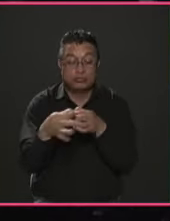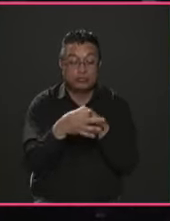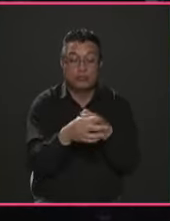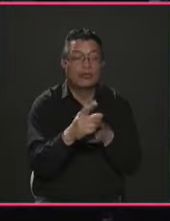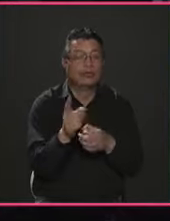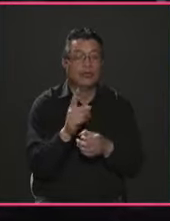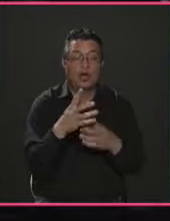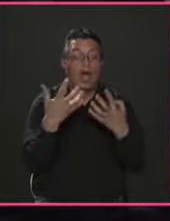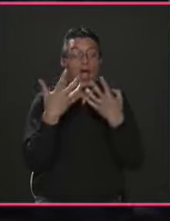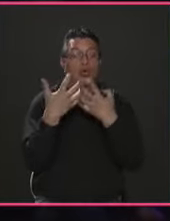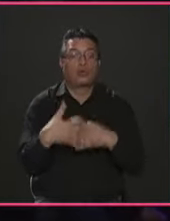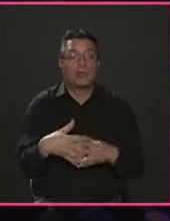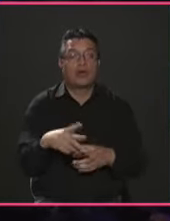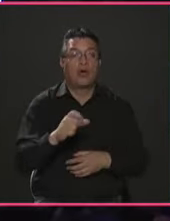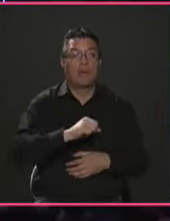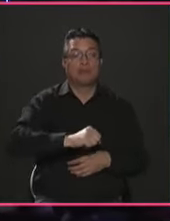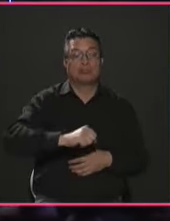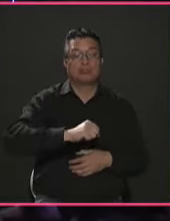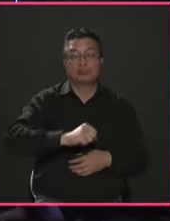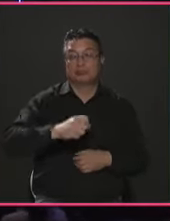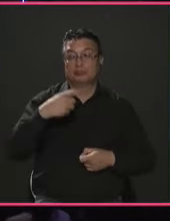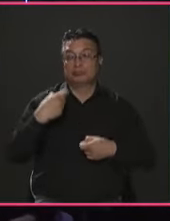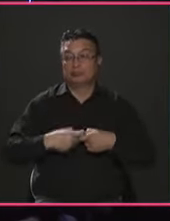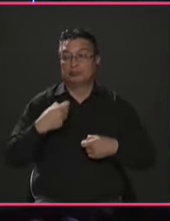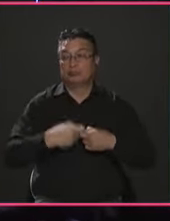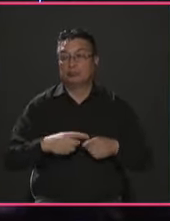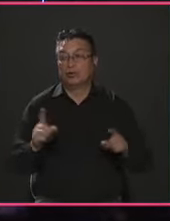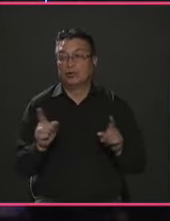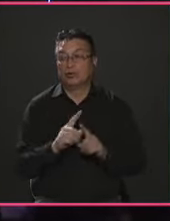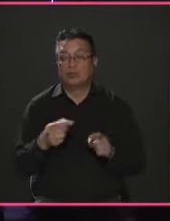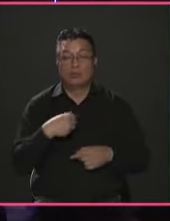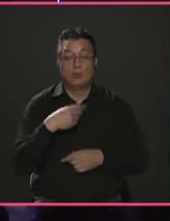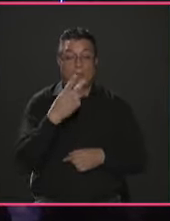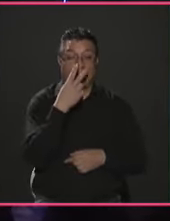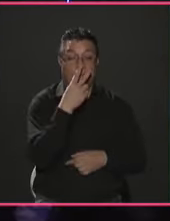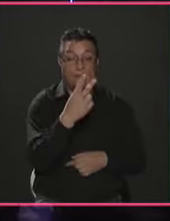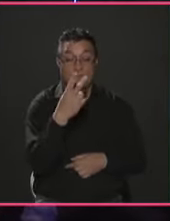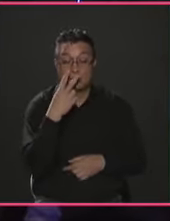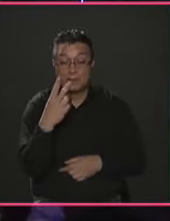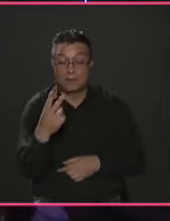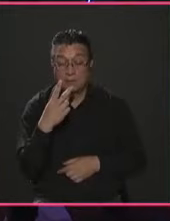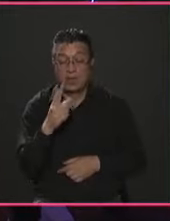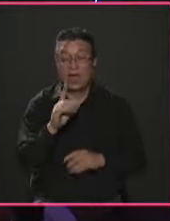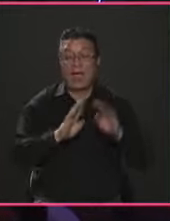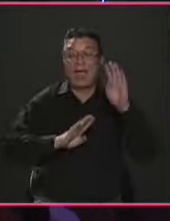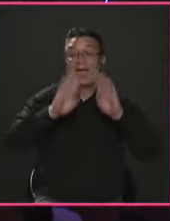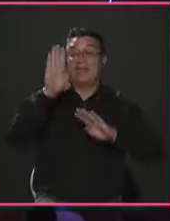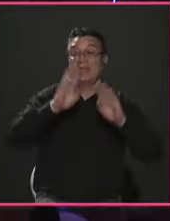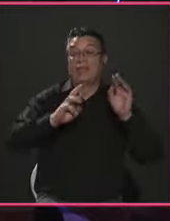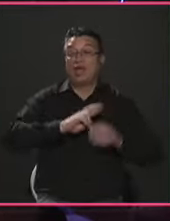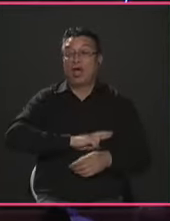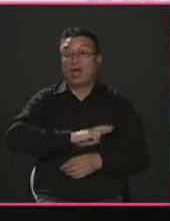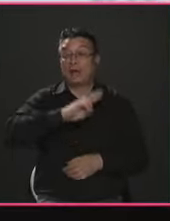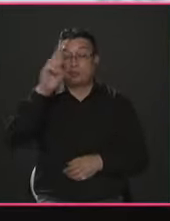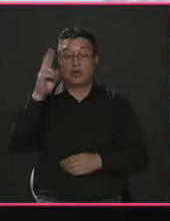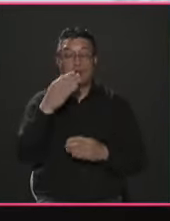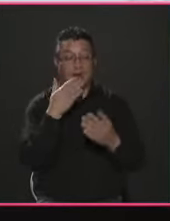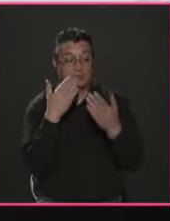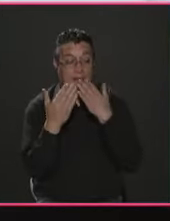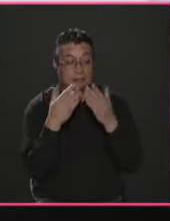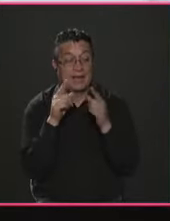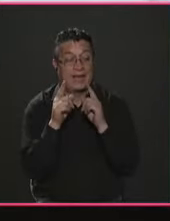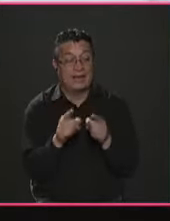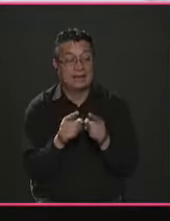expuesto esta automatización vemos que los candidatos republicanos hablaron de esto y vemos que se